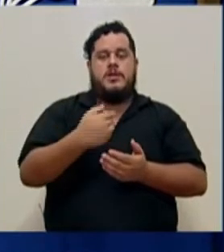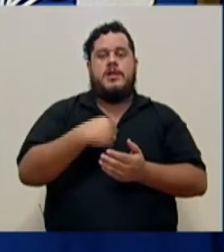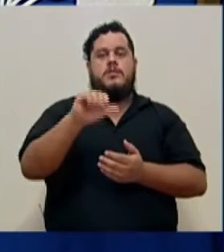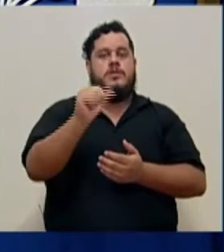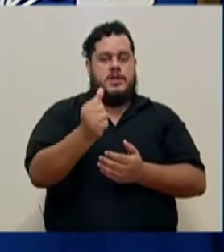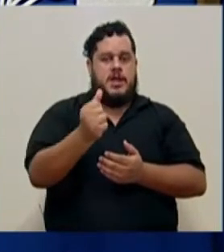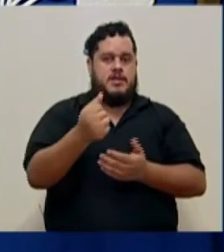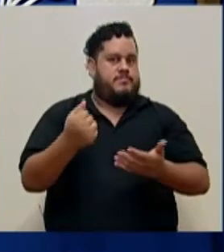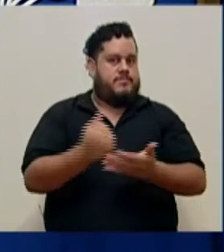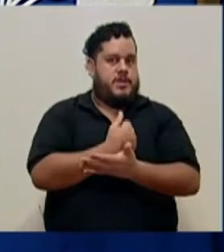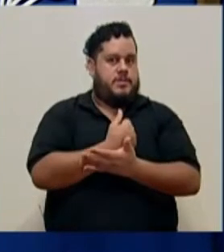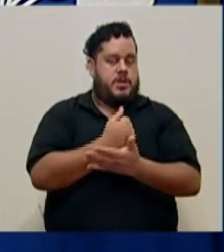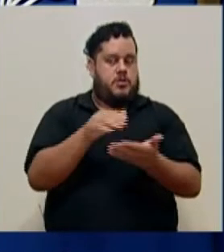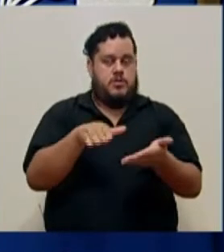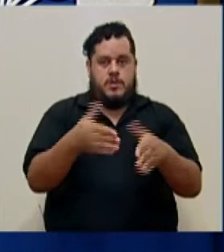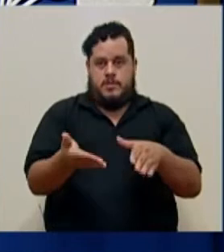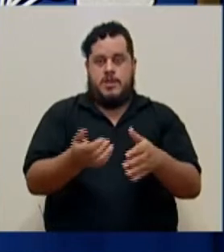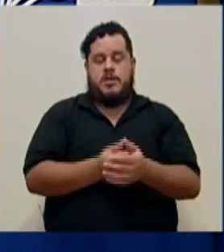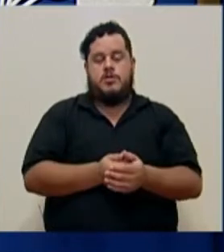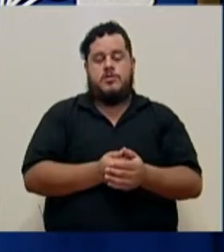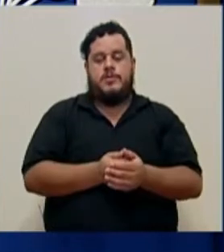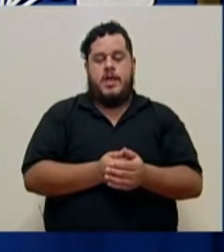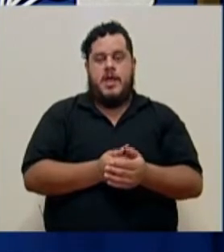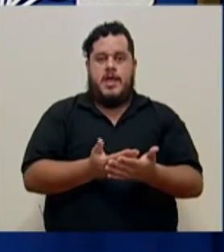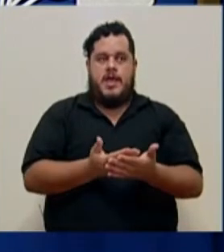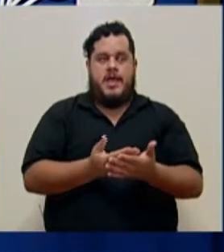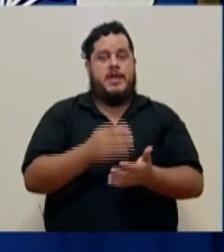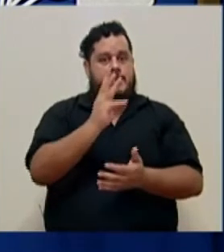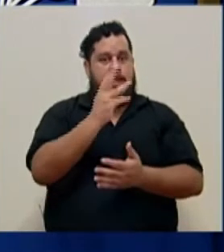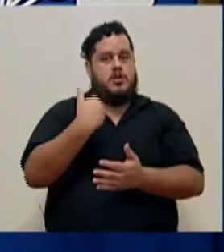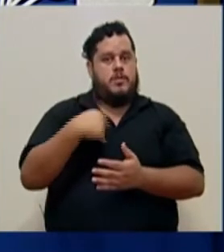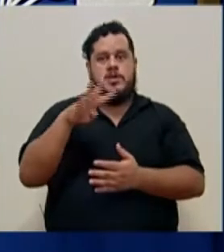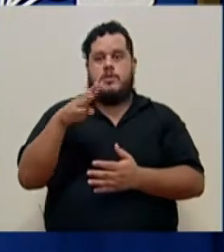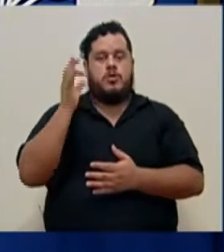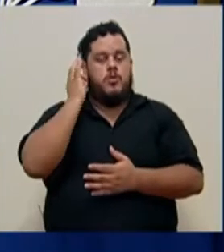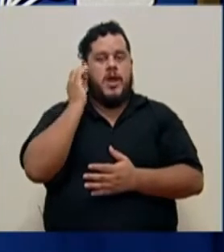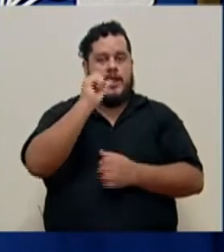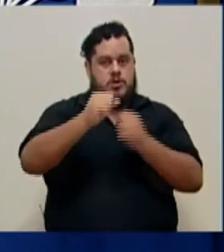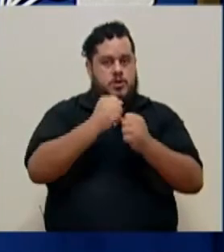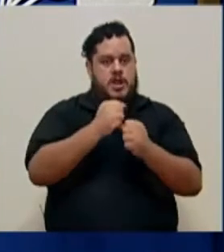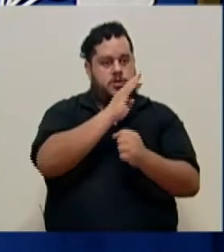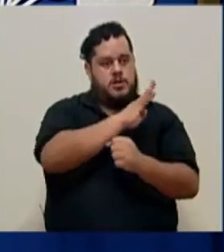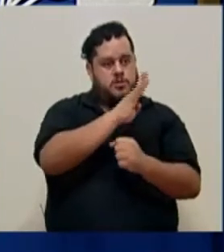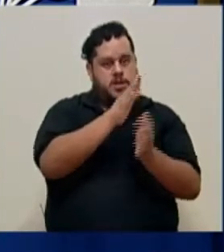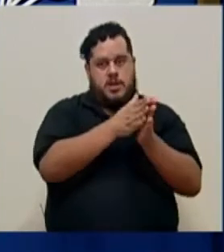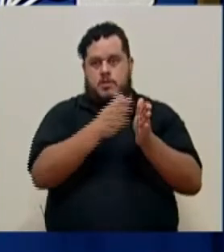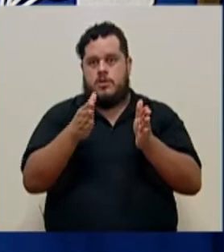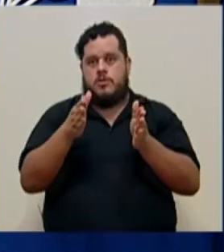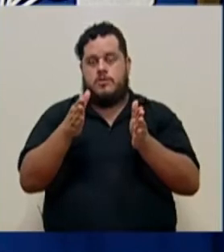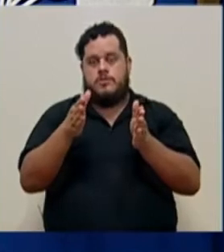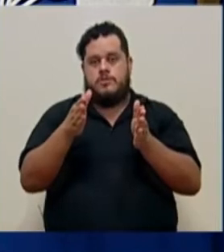10 lamentables fallecimientos. Son 6 hombres y 4 mujeres. El rango de edad va desde los 44 hasta